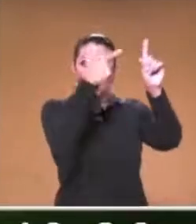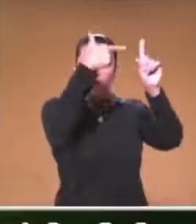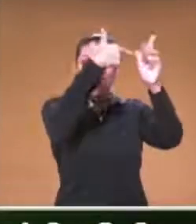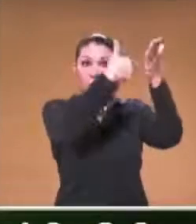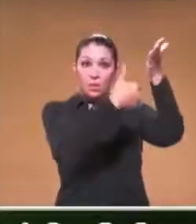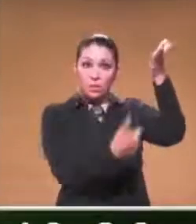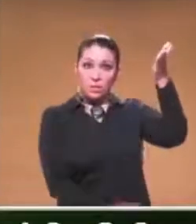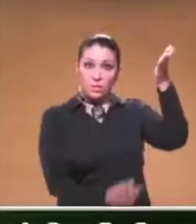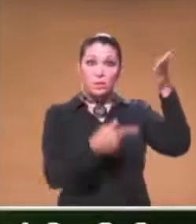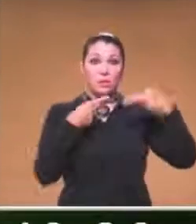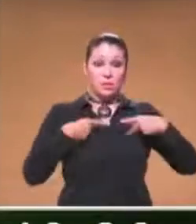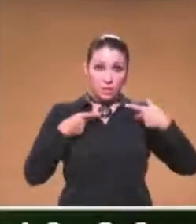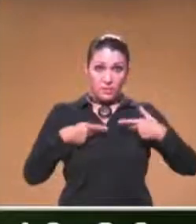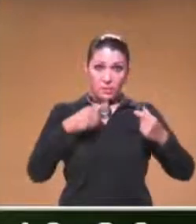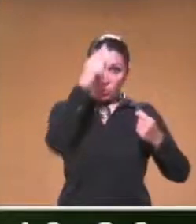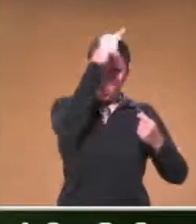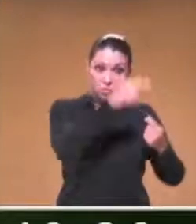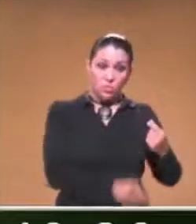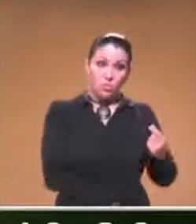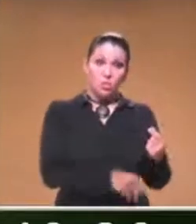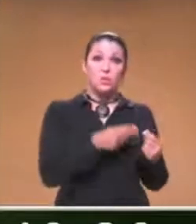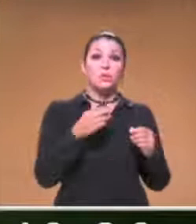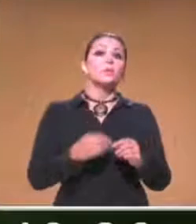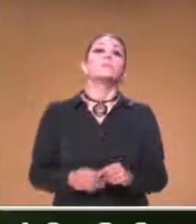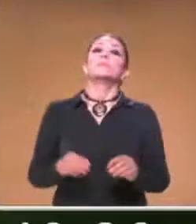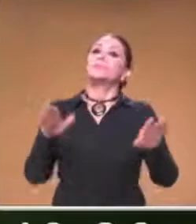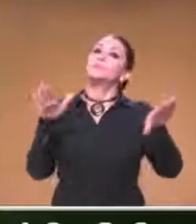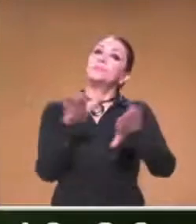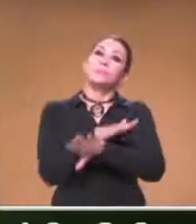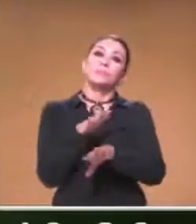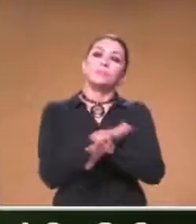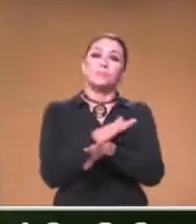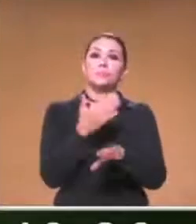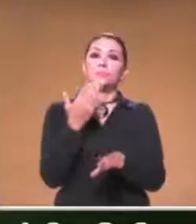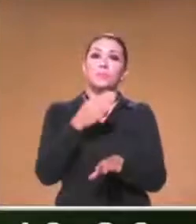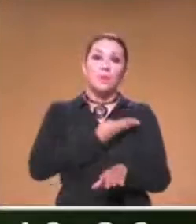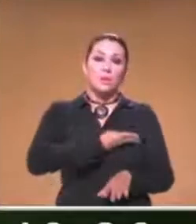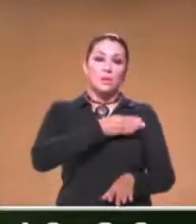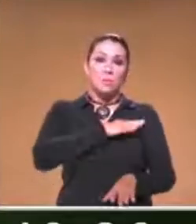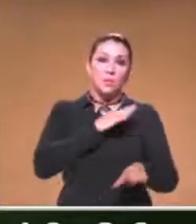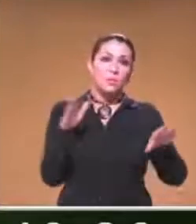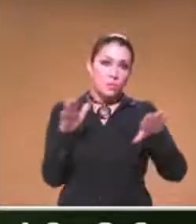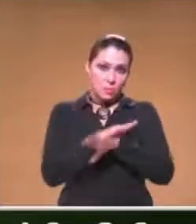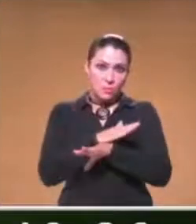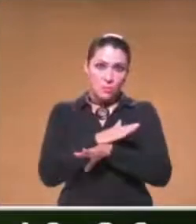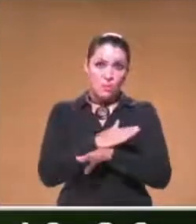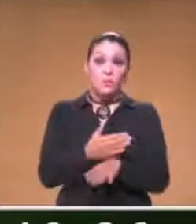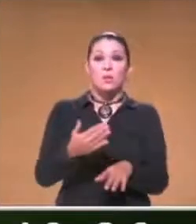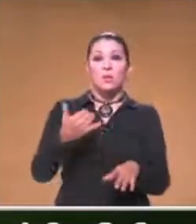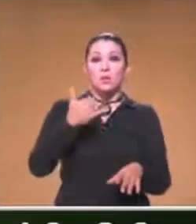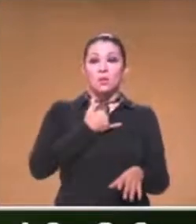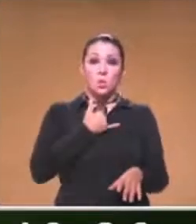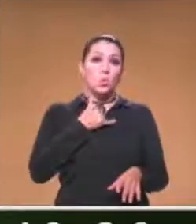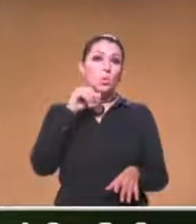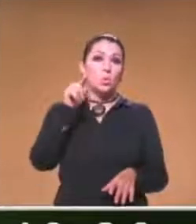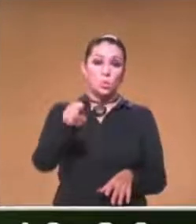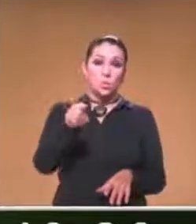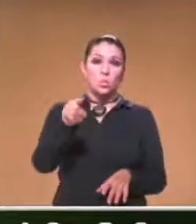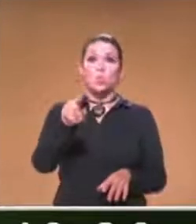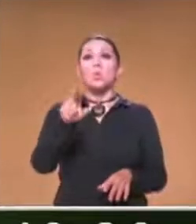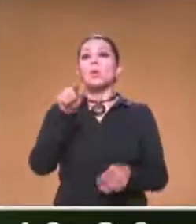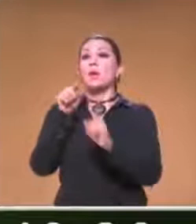a traducir de una forma diferente, pero además en el español normalmente decimos yo, tú,